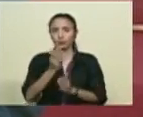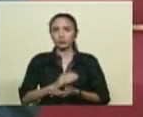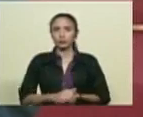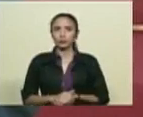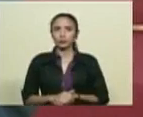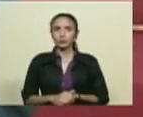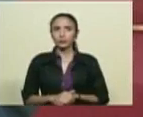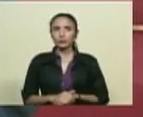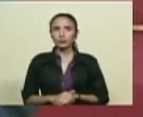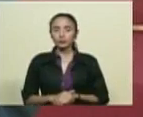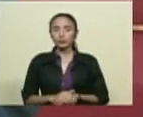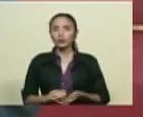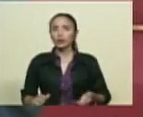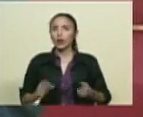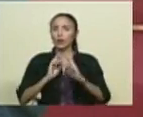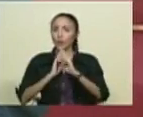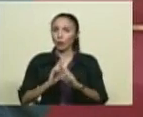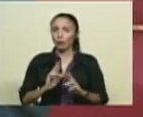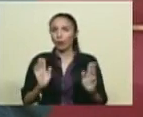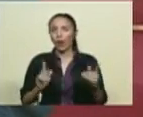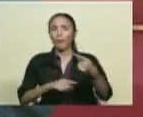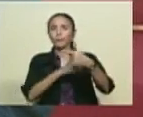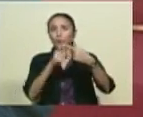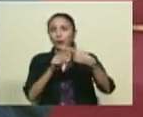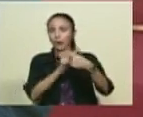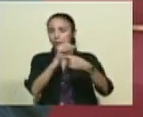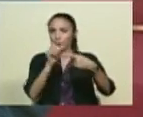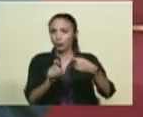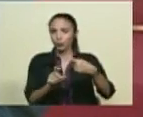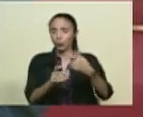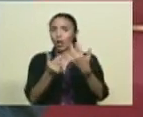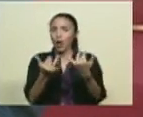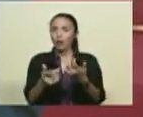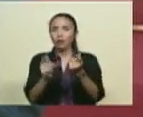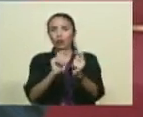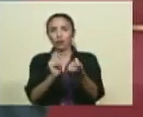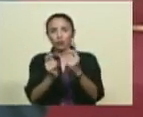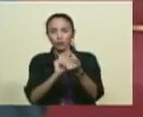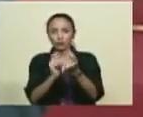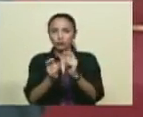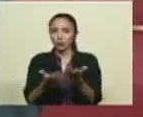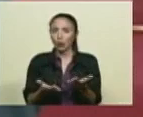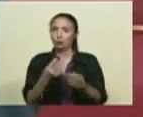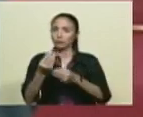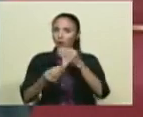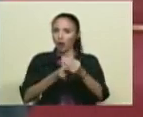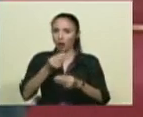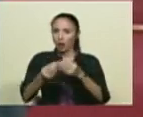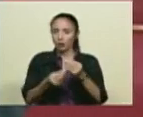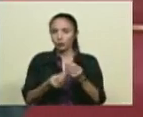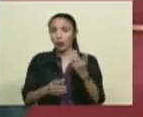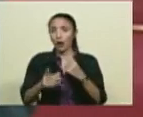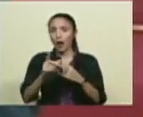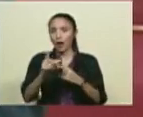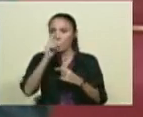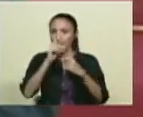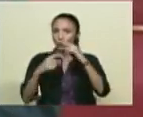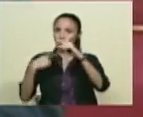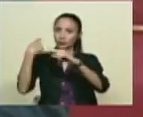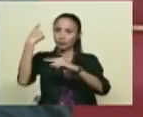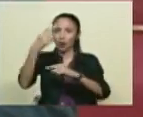y respondo a tu primera pregunta, que en este debate que se ha abierto con vistas al 2019,